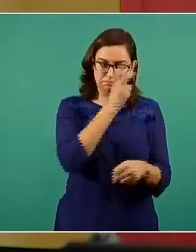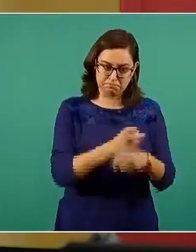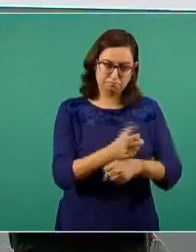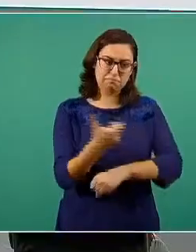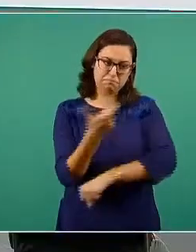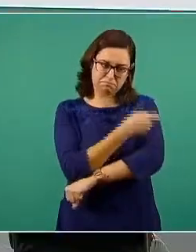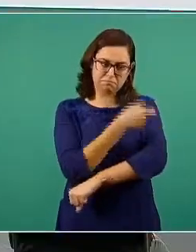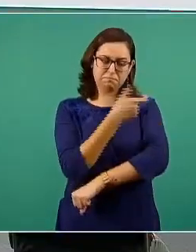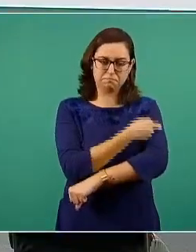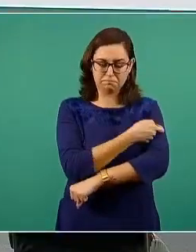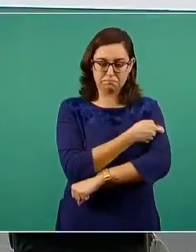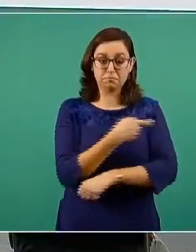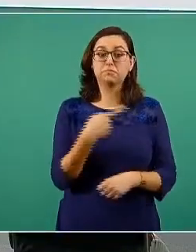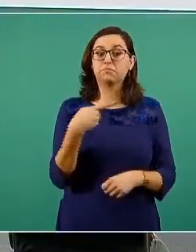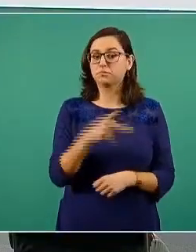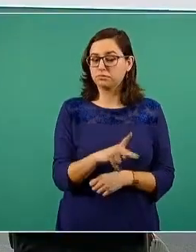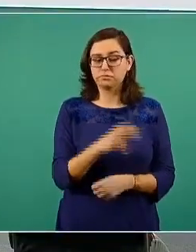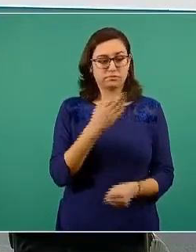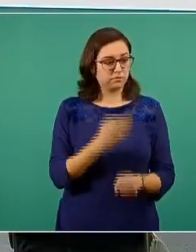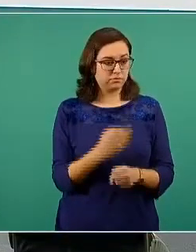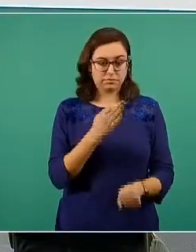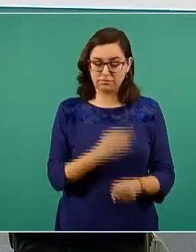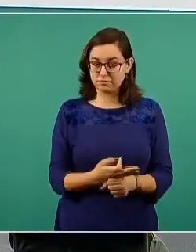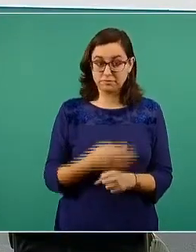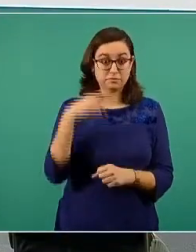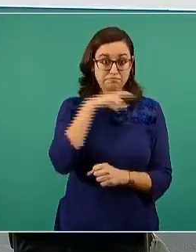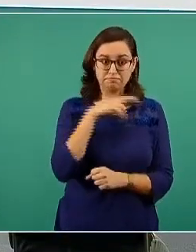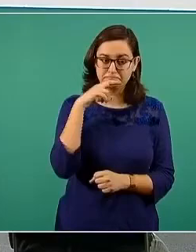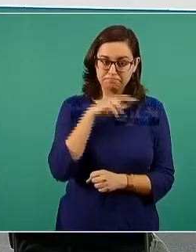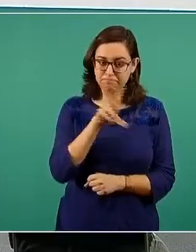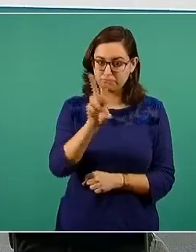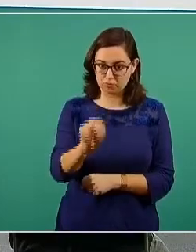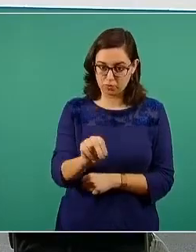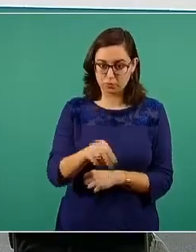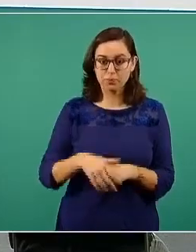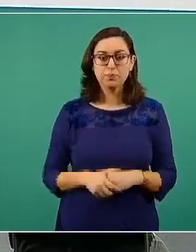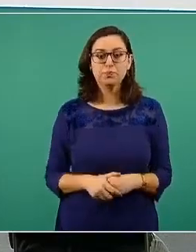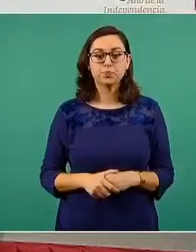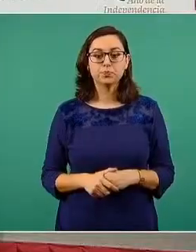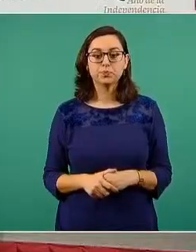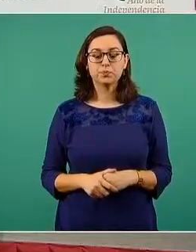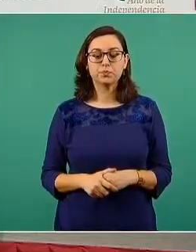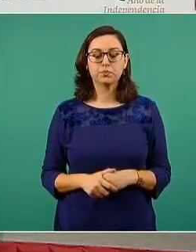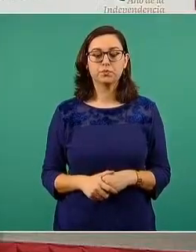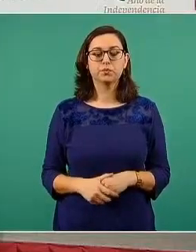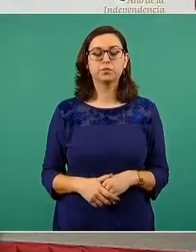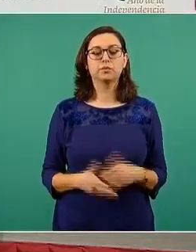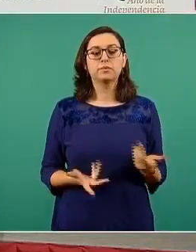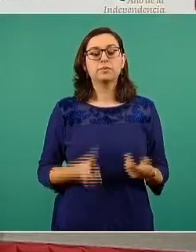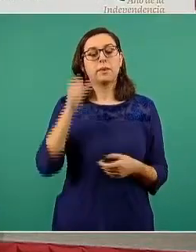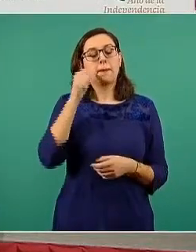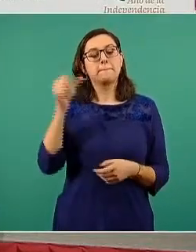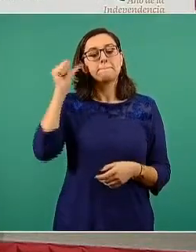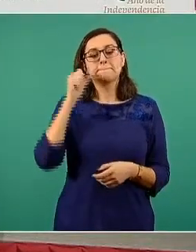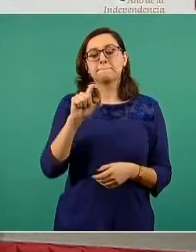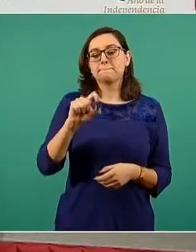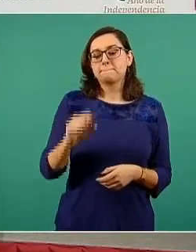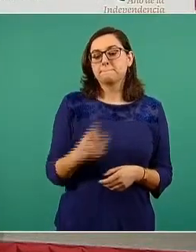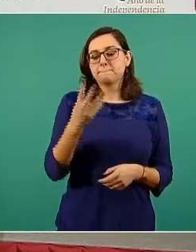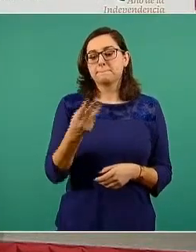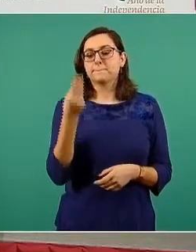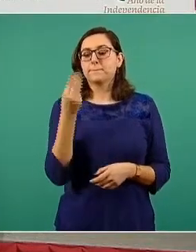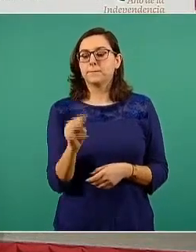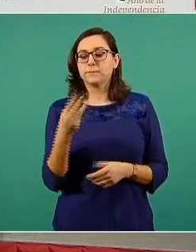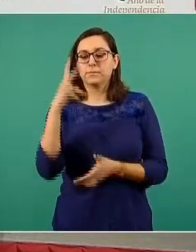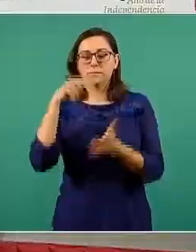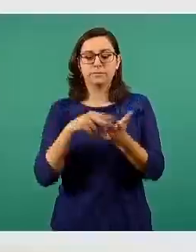a 3 meses desde que recibió la primera dosis. Vamos a ver el avance. Ayer, 24 de mayo de 2021,